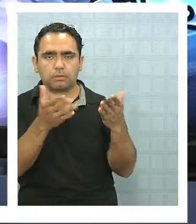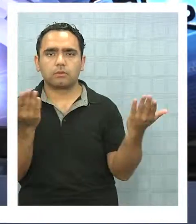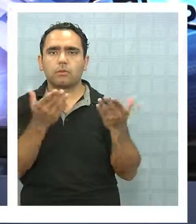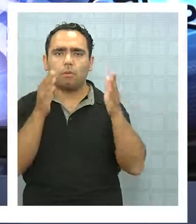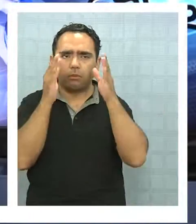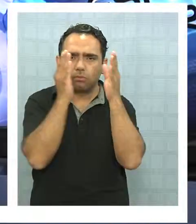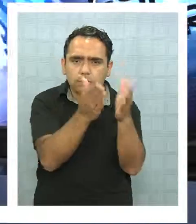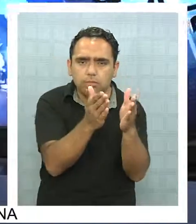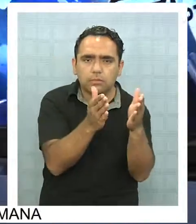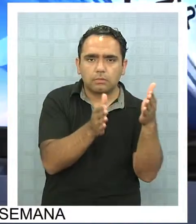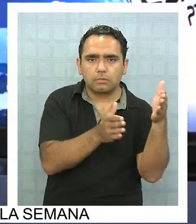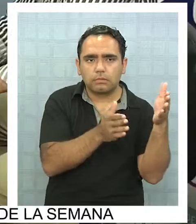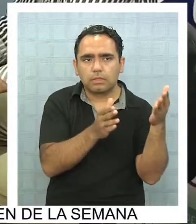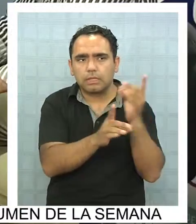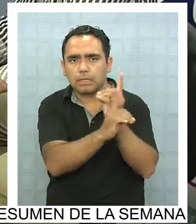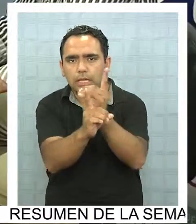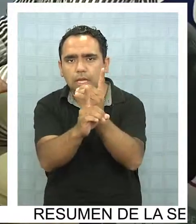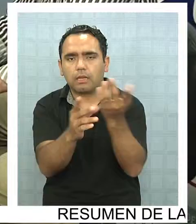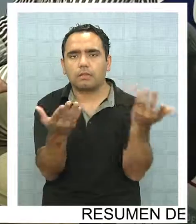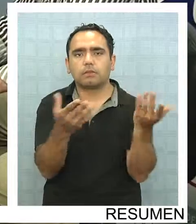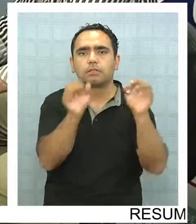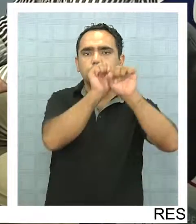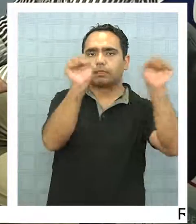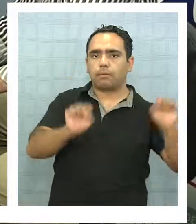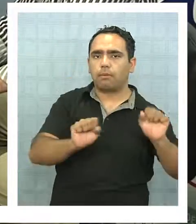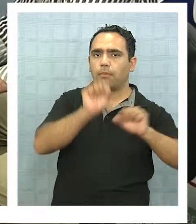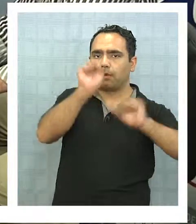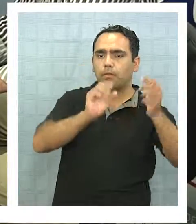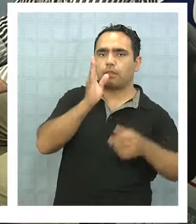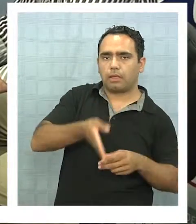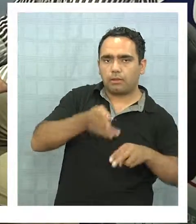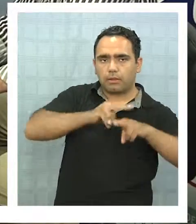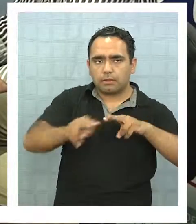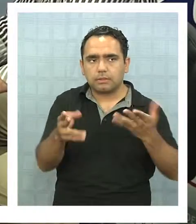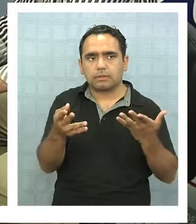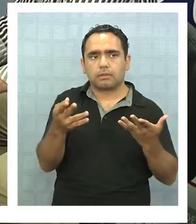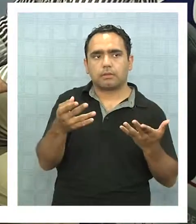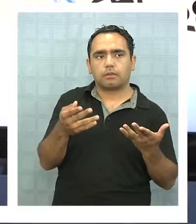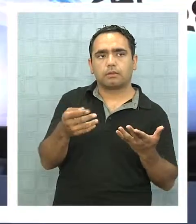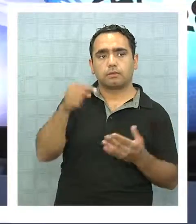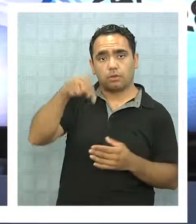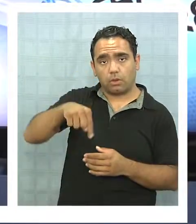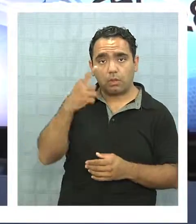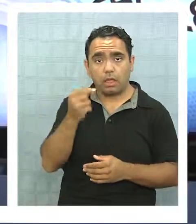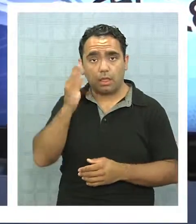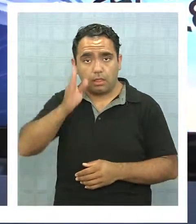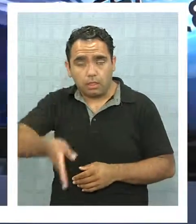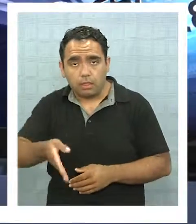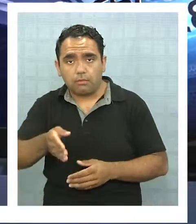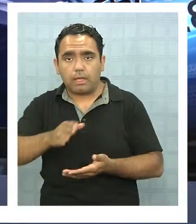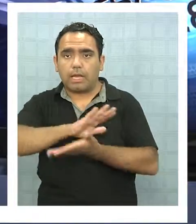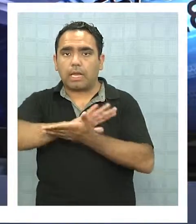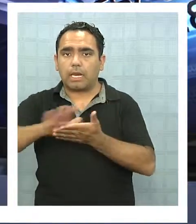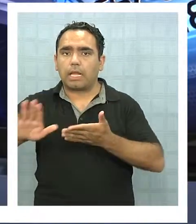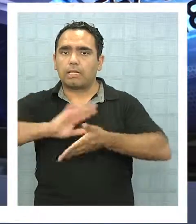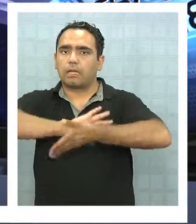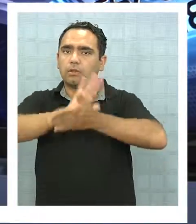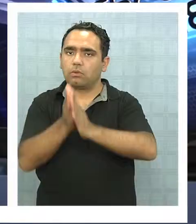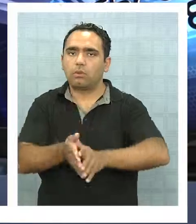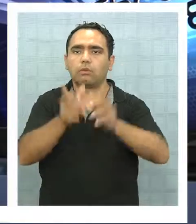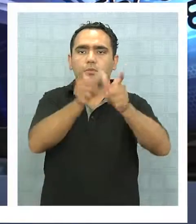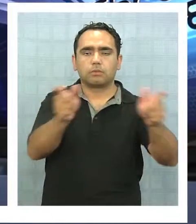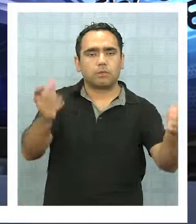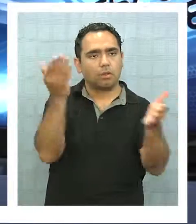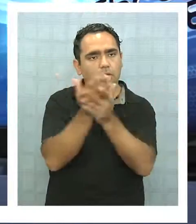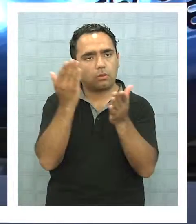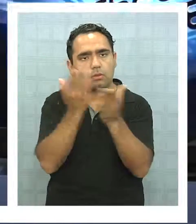el sistema político tiene que hacer lo que hay que hacer. Por ejemplo, hoy día tiene que dar gratuidad a todos los estudiantes. Que